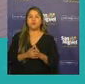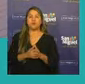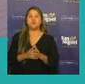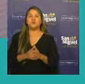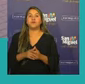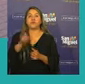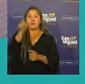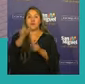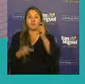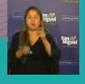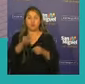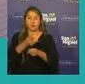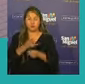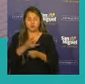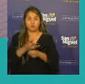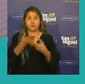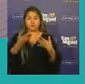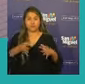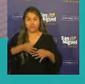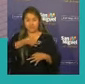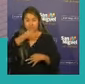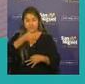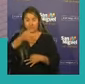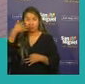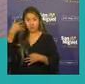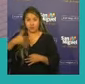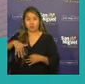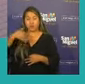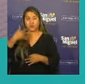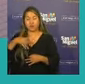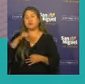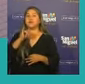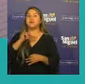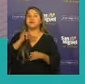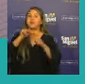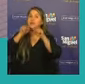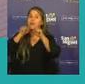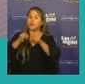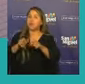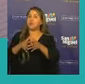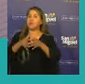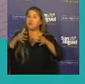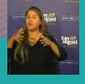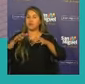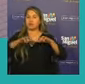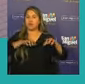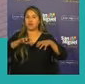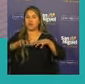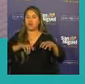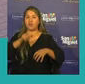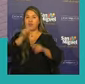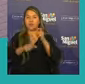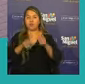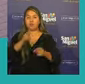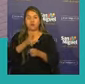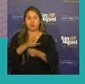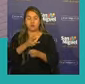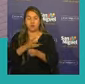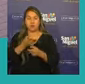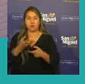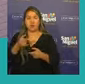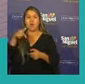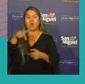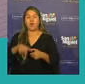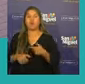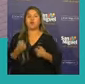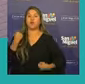Las personas mayores, ya lo decíamos, que son muy importantes, y desde ahí tenemos muchas actividades para personas mayores. Aquí está la corrida